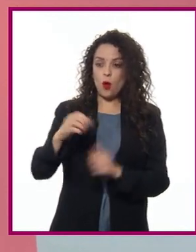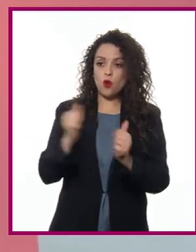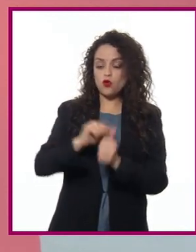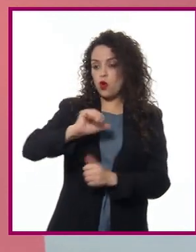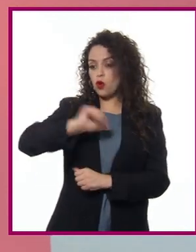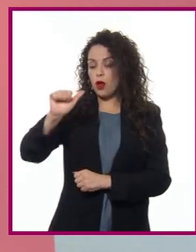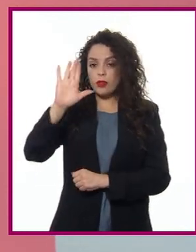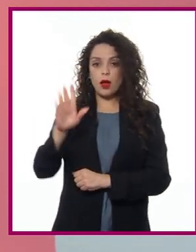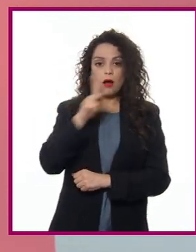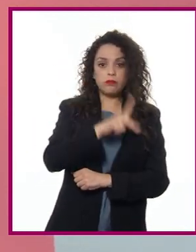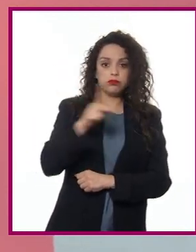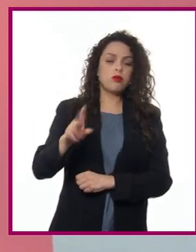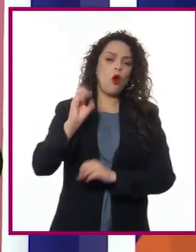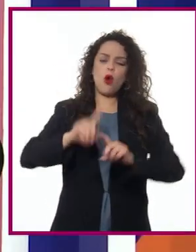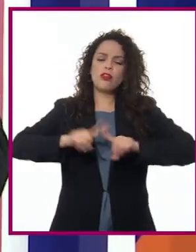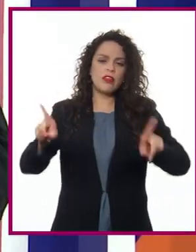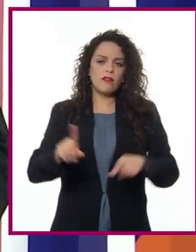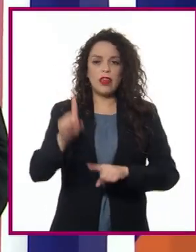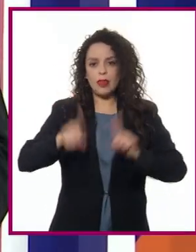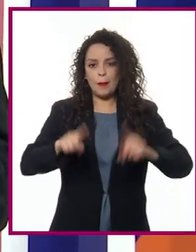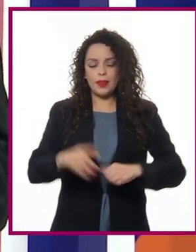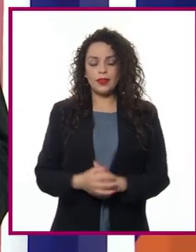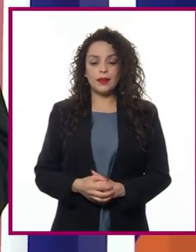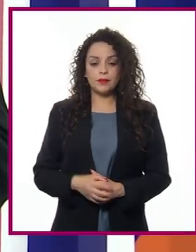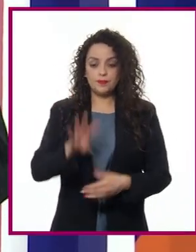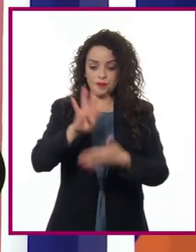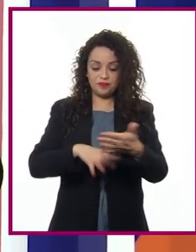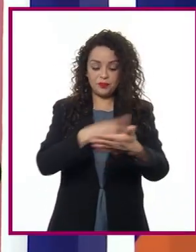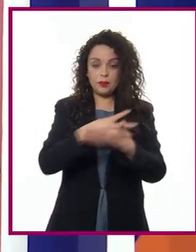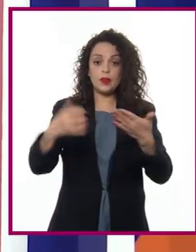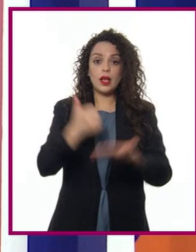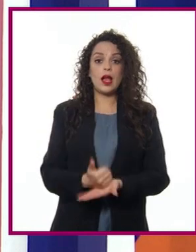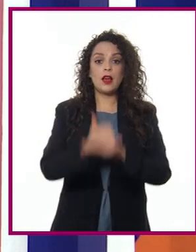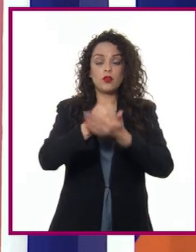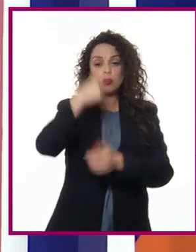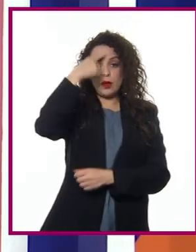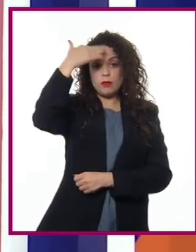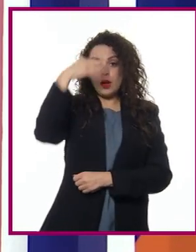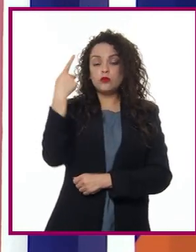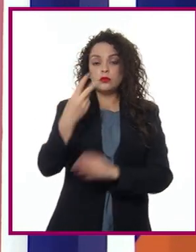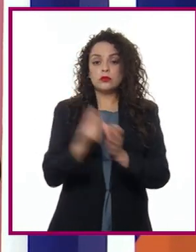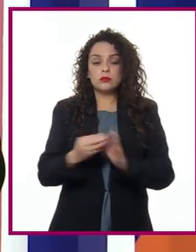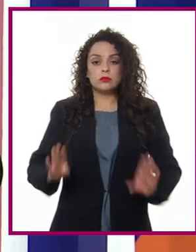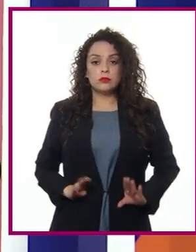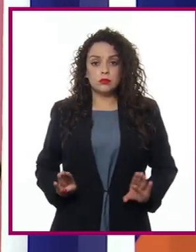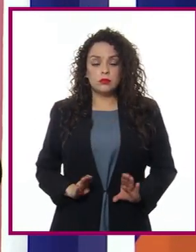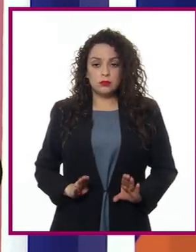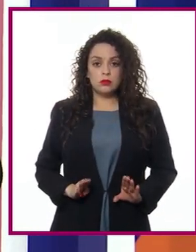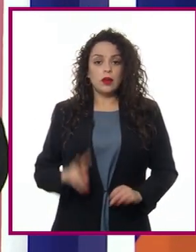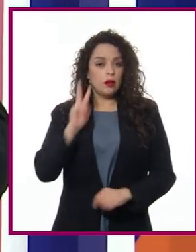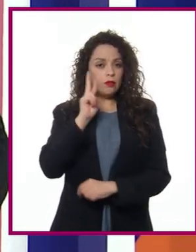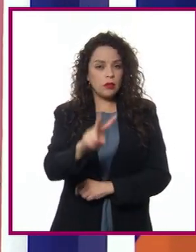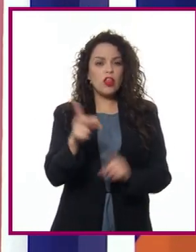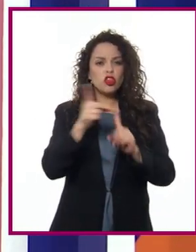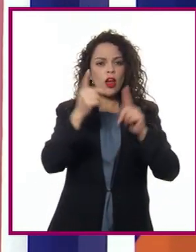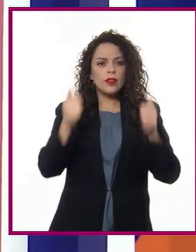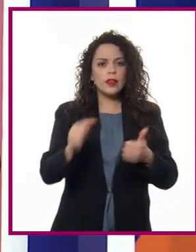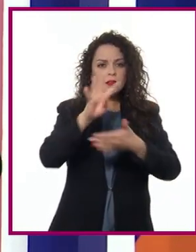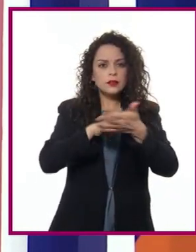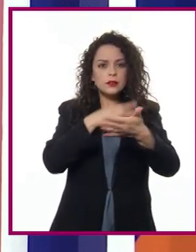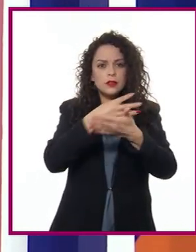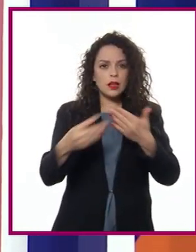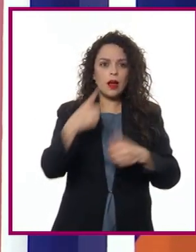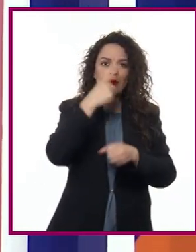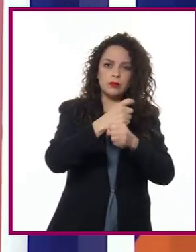otro similar o diferente. La tabla periódica permite predecir las propiedades de los elementos con solo ver su posición dentro de